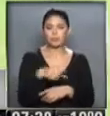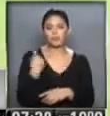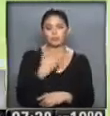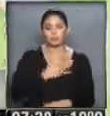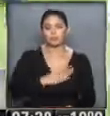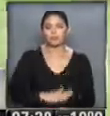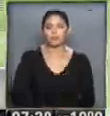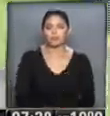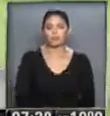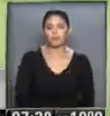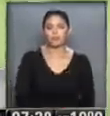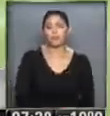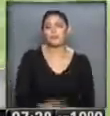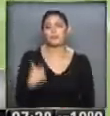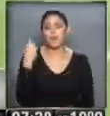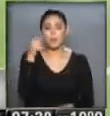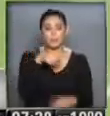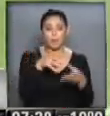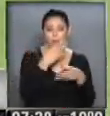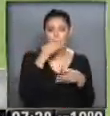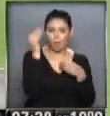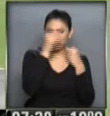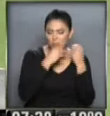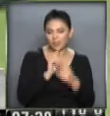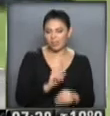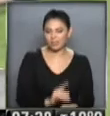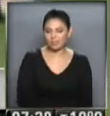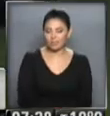nosotros y me imagino que mucho menos preocupará a Boca. Boca está...